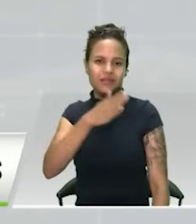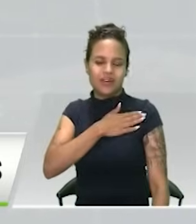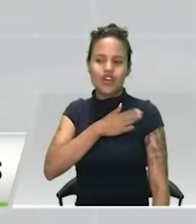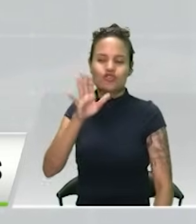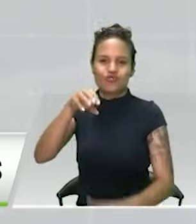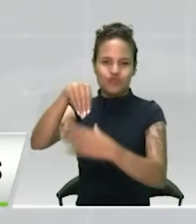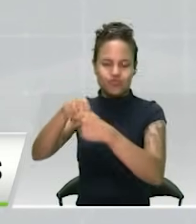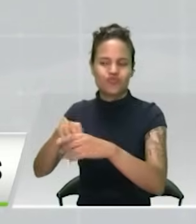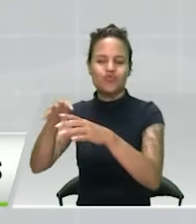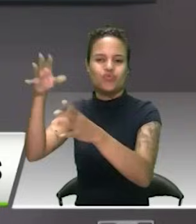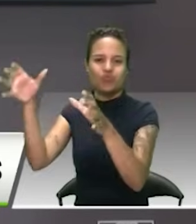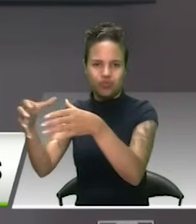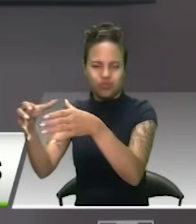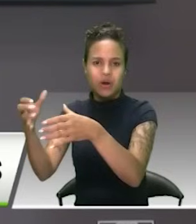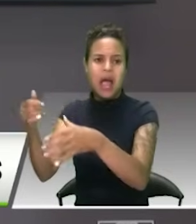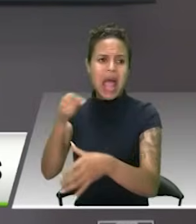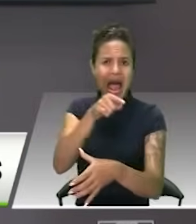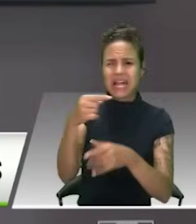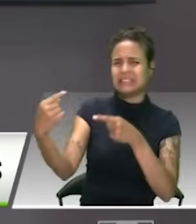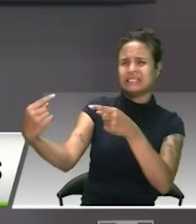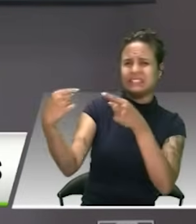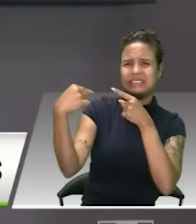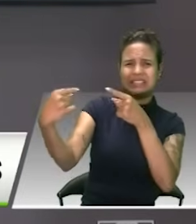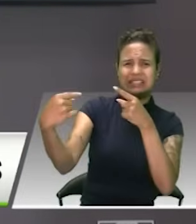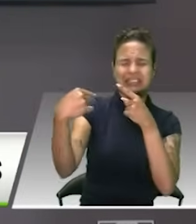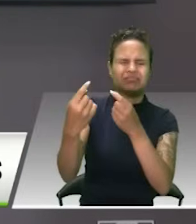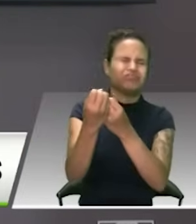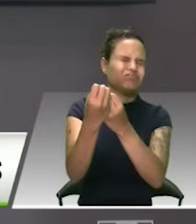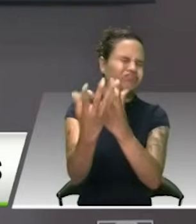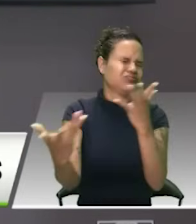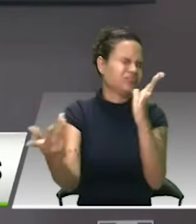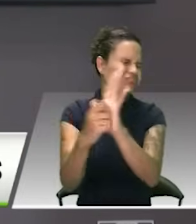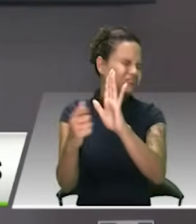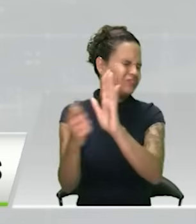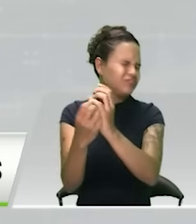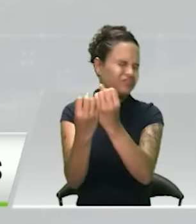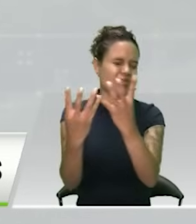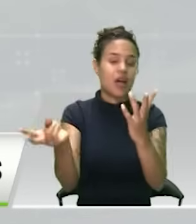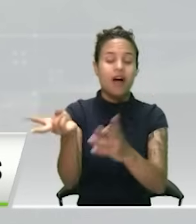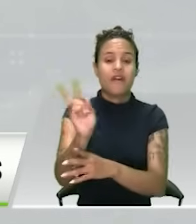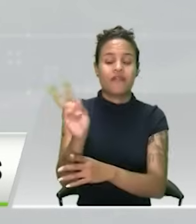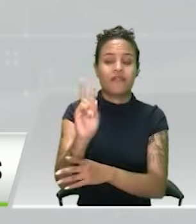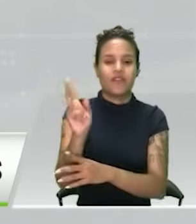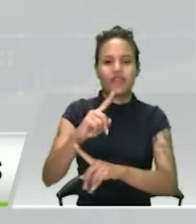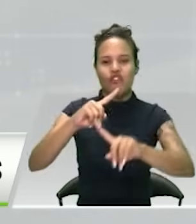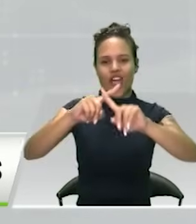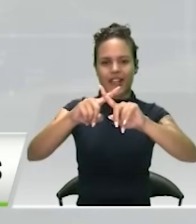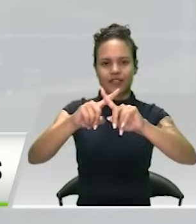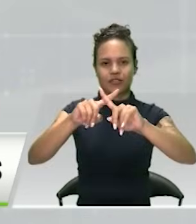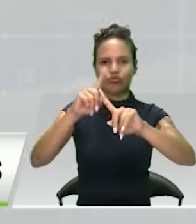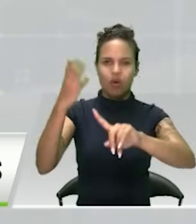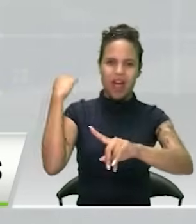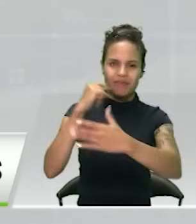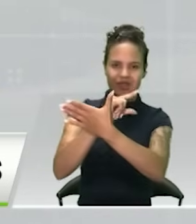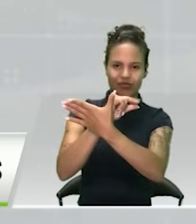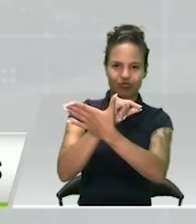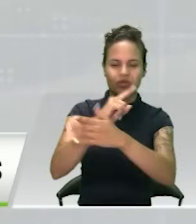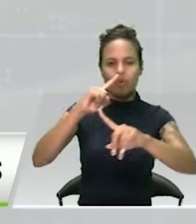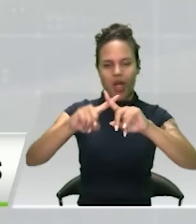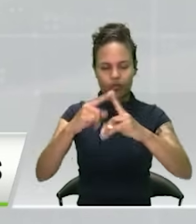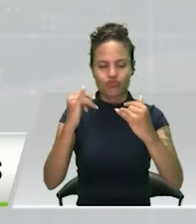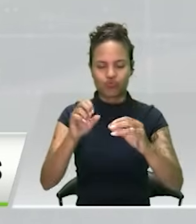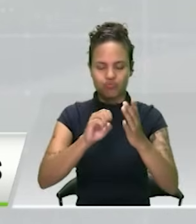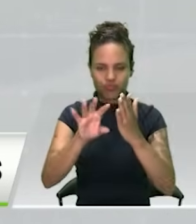él sostuvo innumerables enfrentamientos verbales a través de la cuenta de X. Uno de los últimos fue en